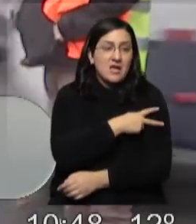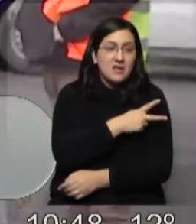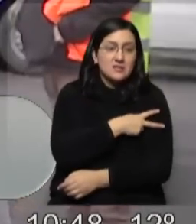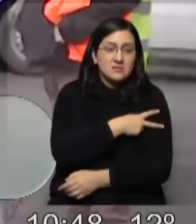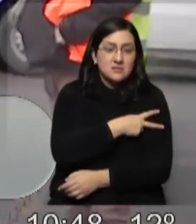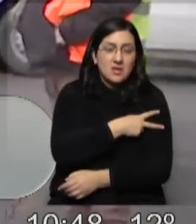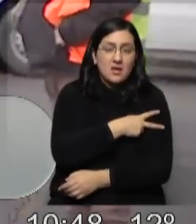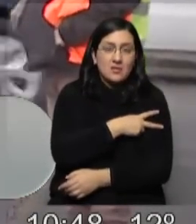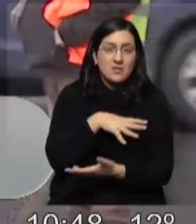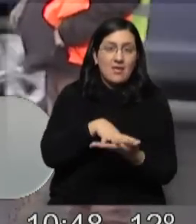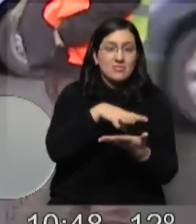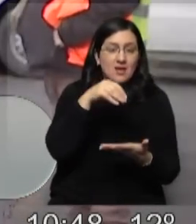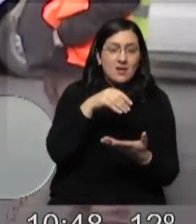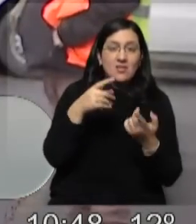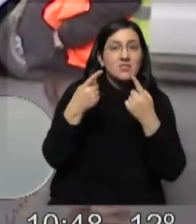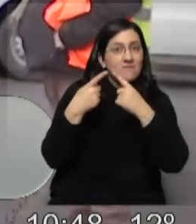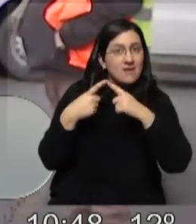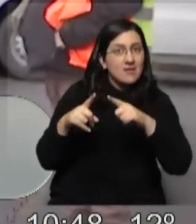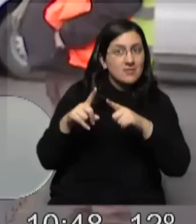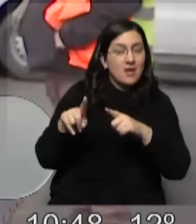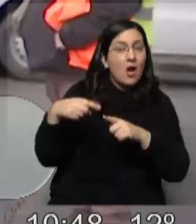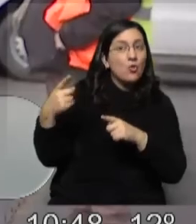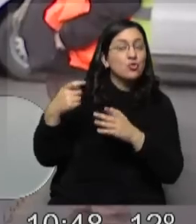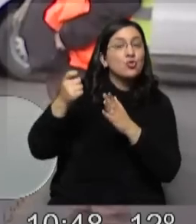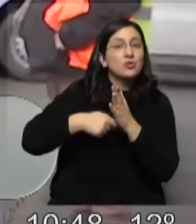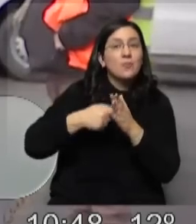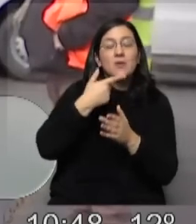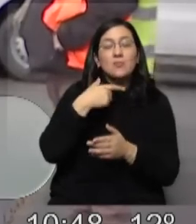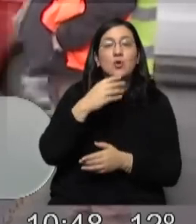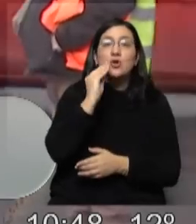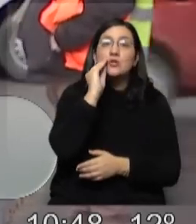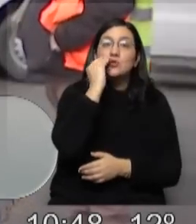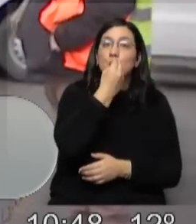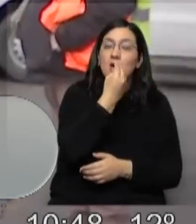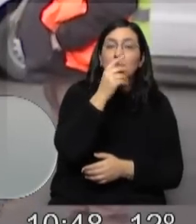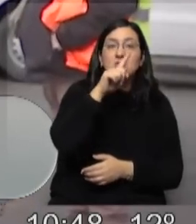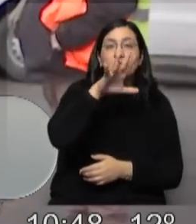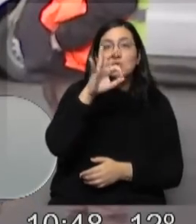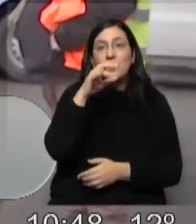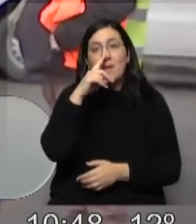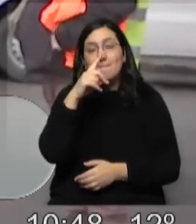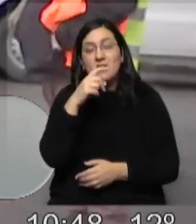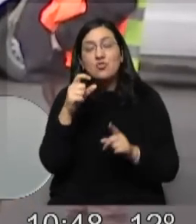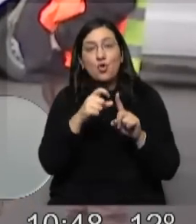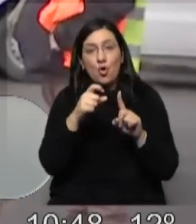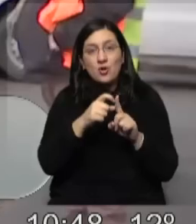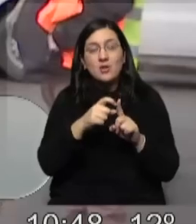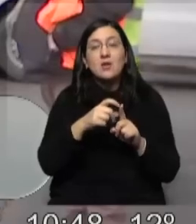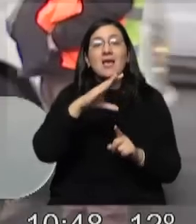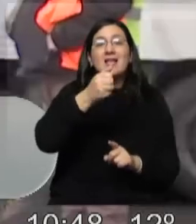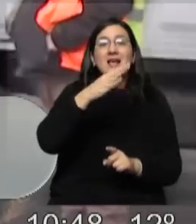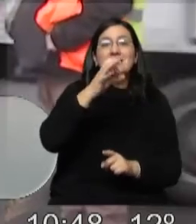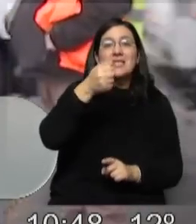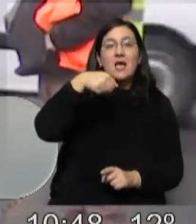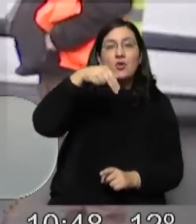a diferencia de otras figuras que han sido contratadas, como el Luis Suárez por $150.000, como Agustín